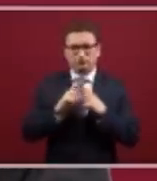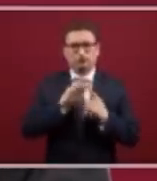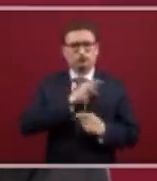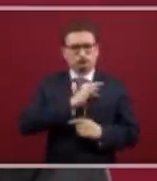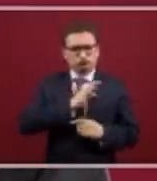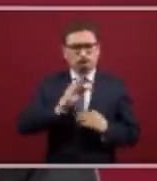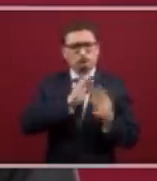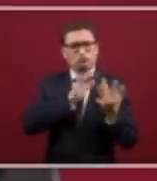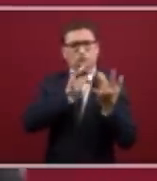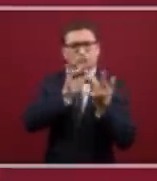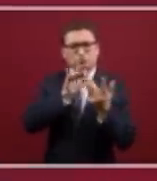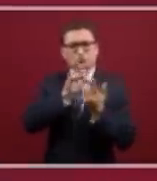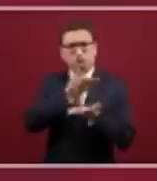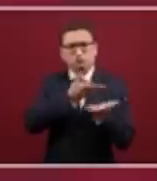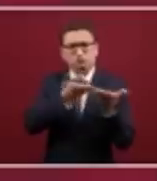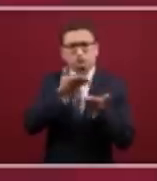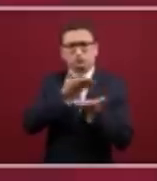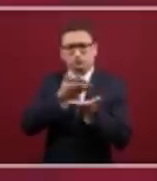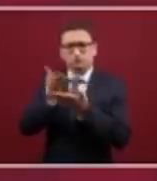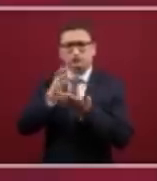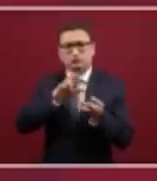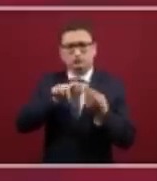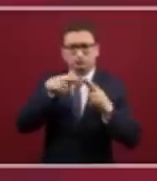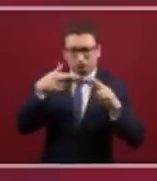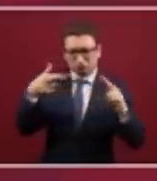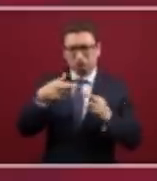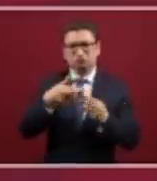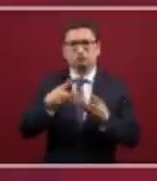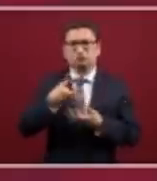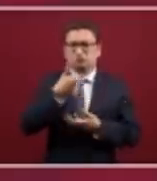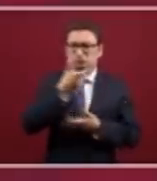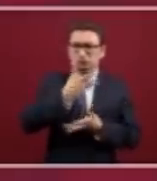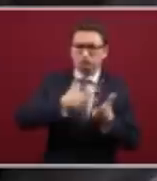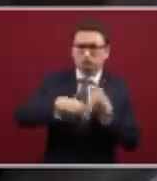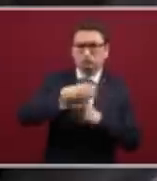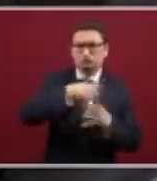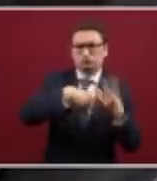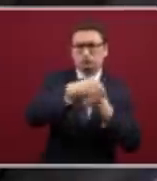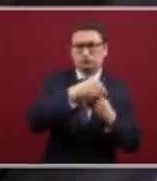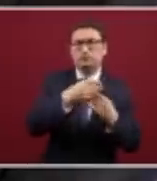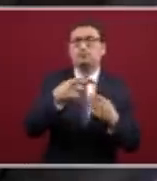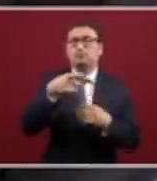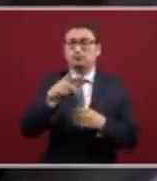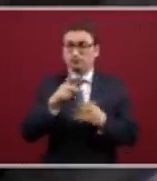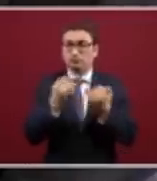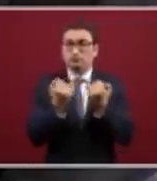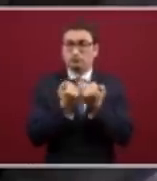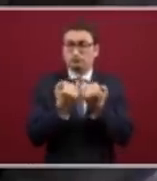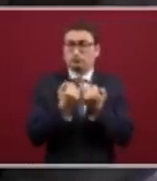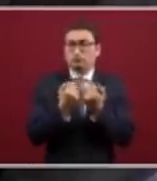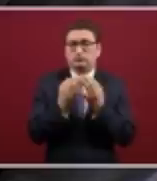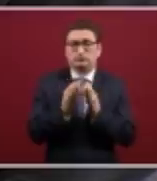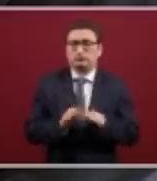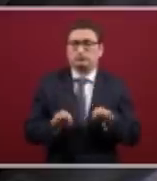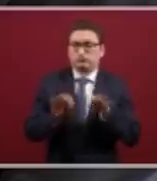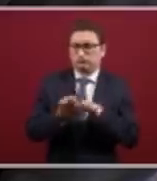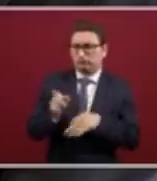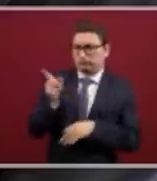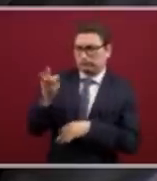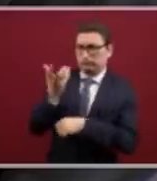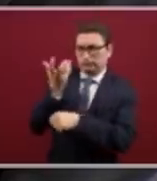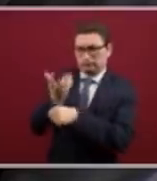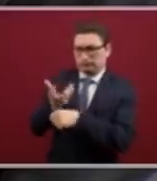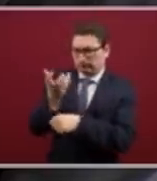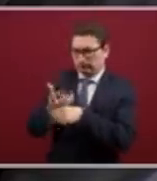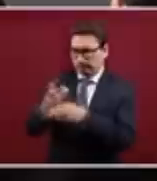y darle atención especial a nuestra relación con eeuu